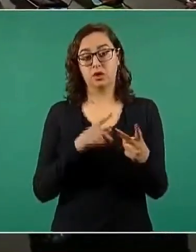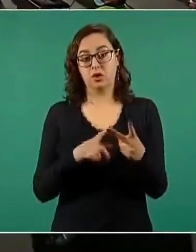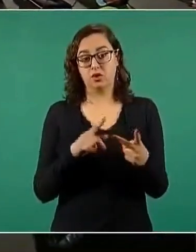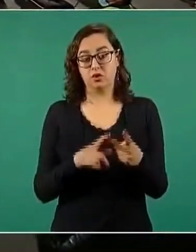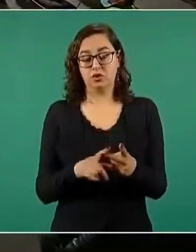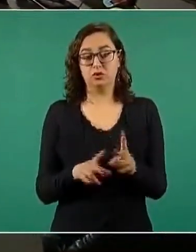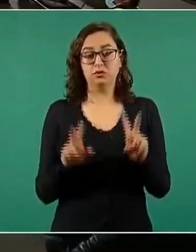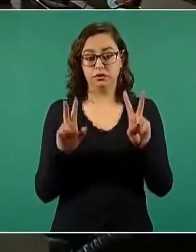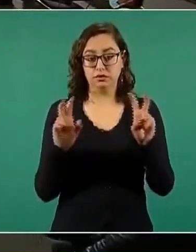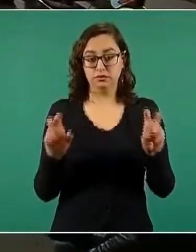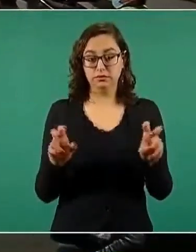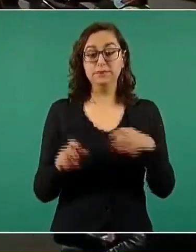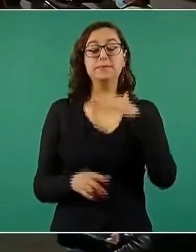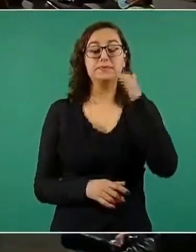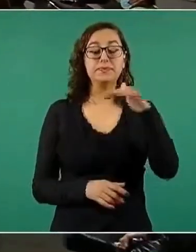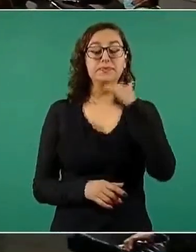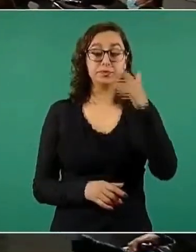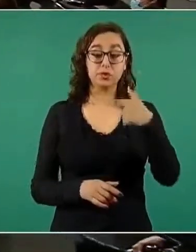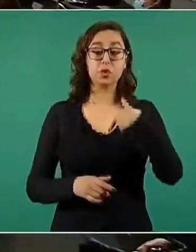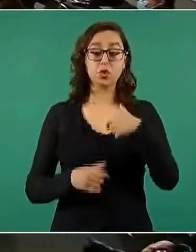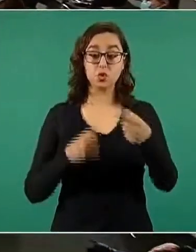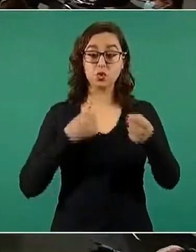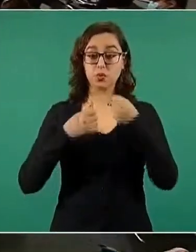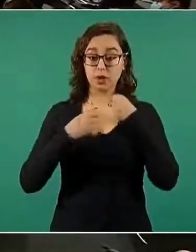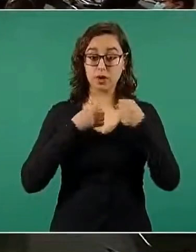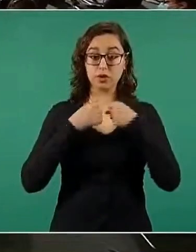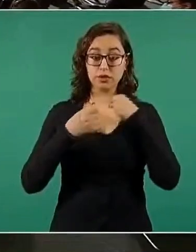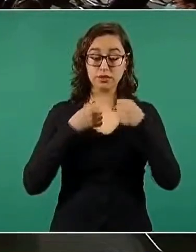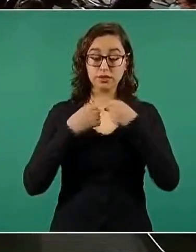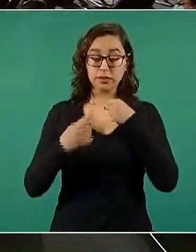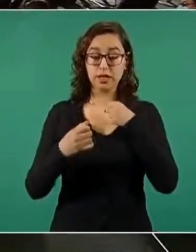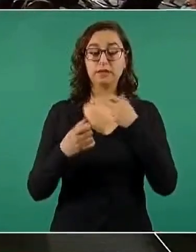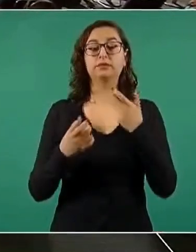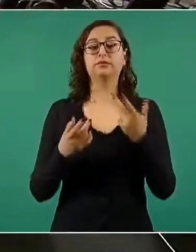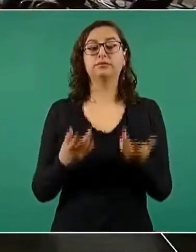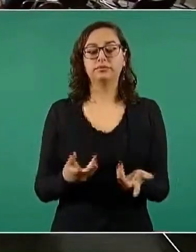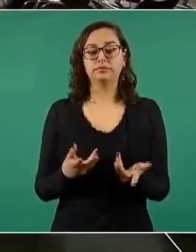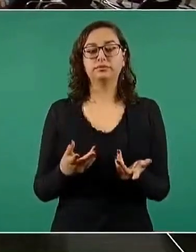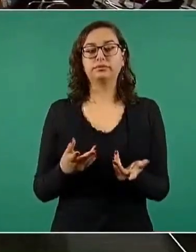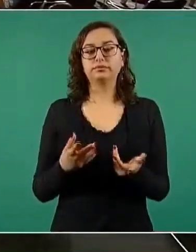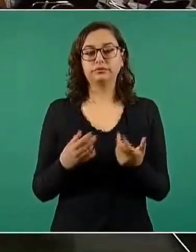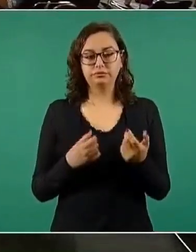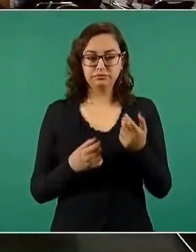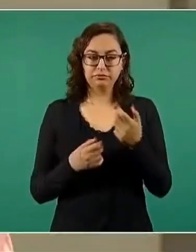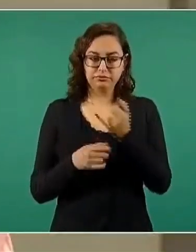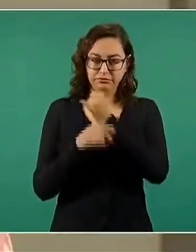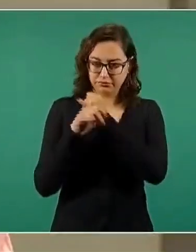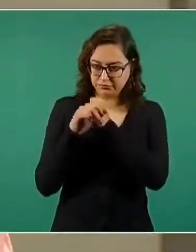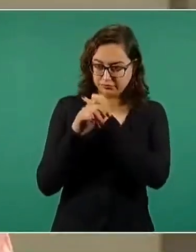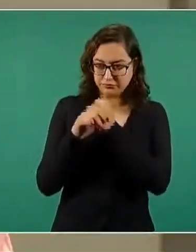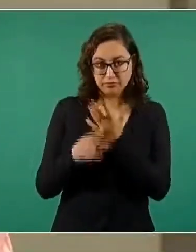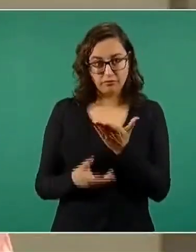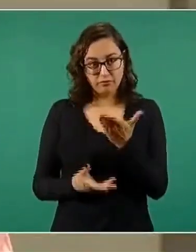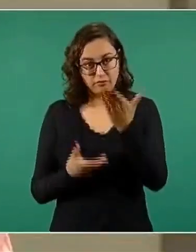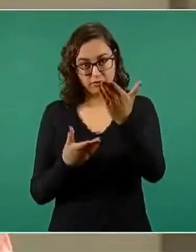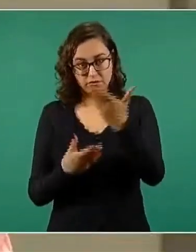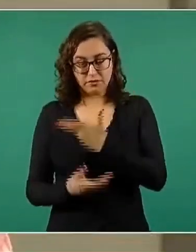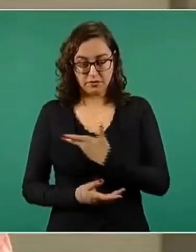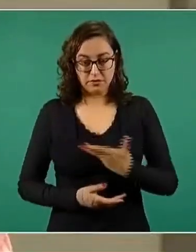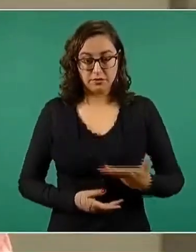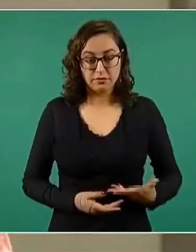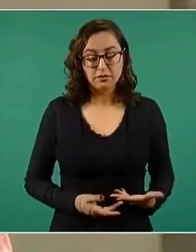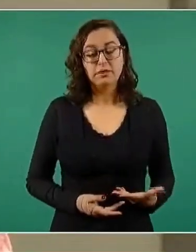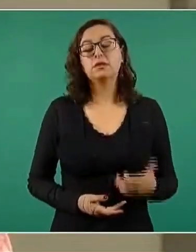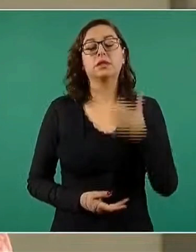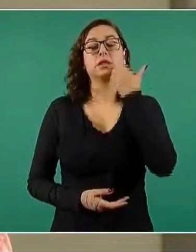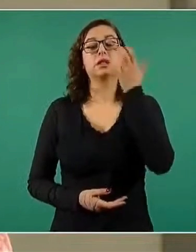como periodista, como interlocutor de la sociedad, y a su investidura, presidente, le hago saber